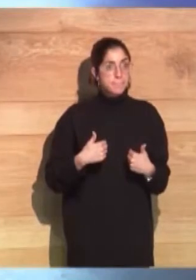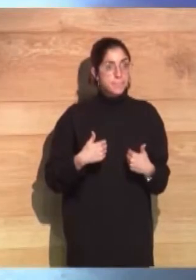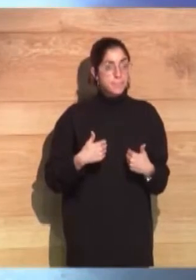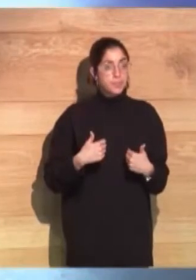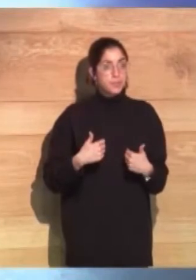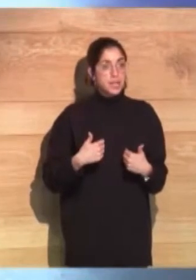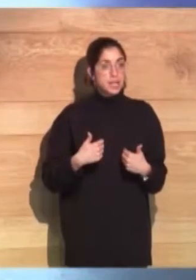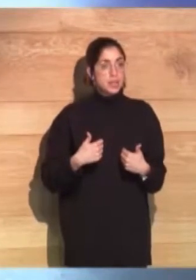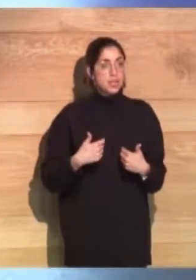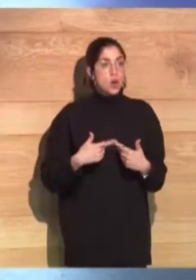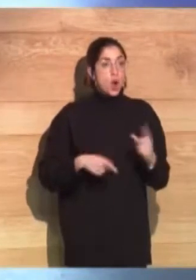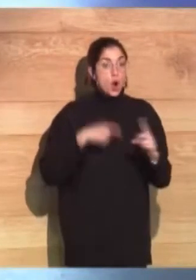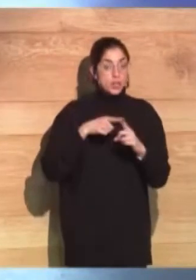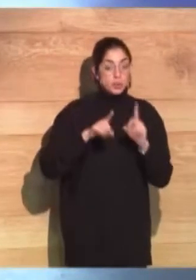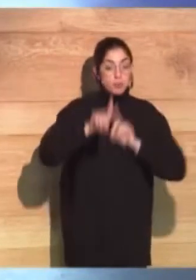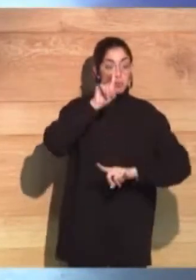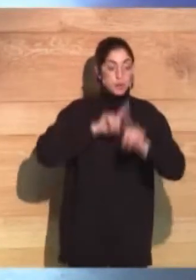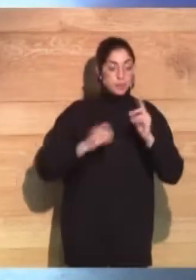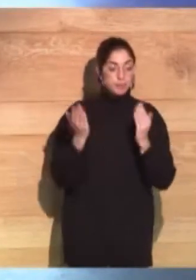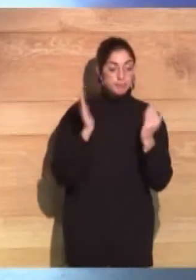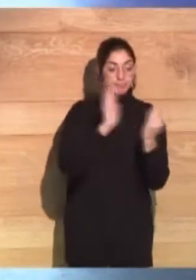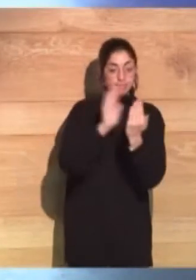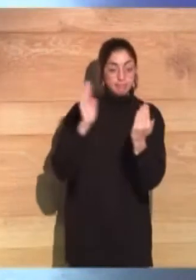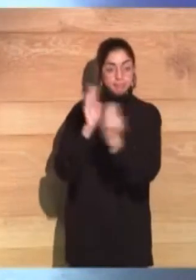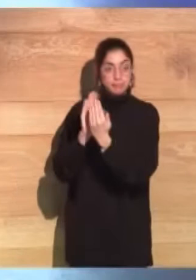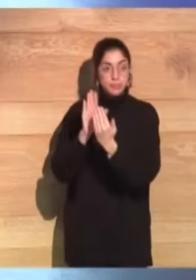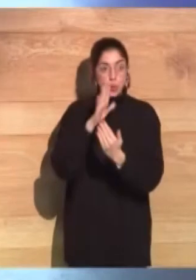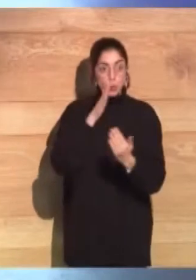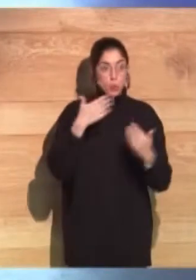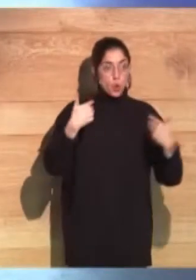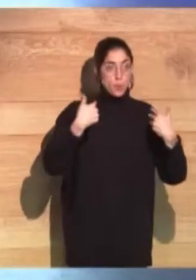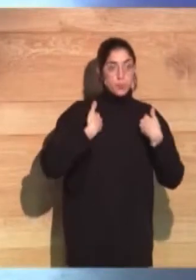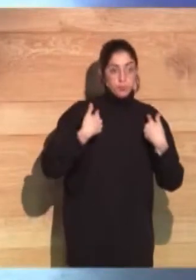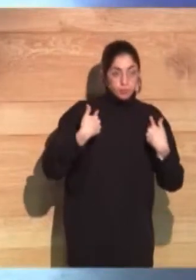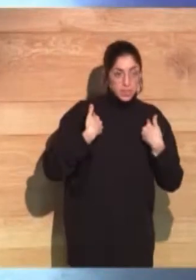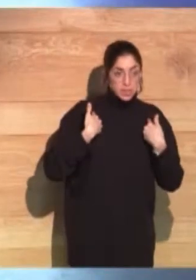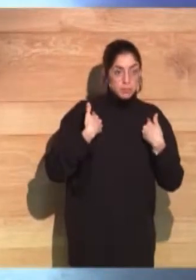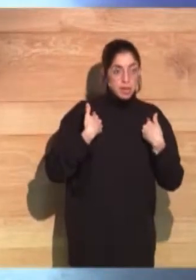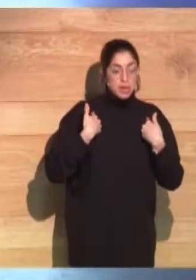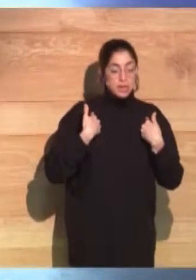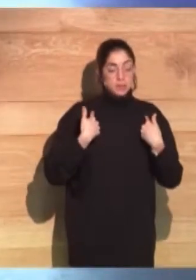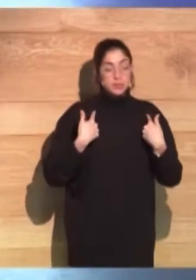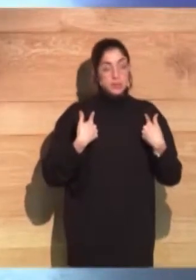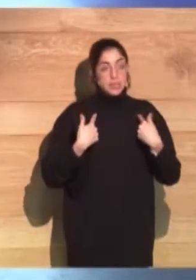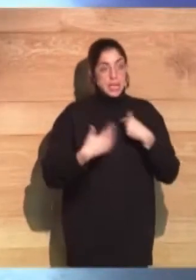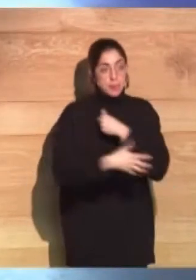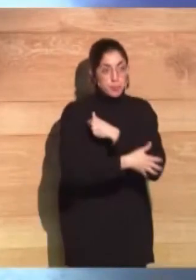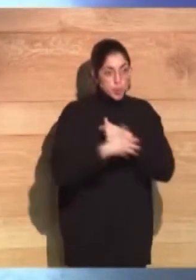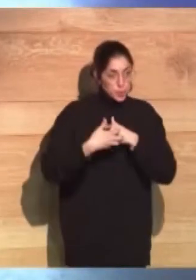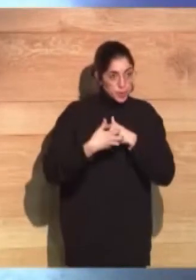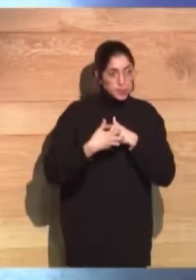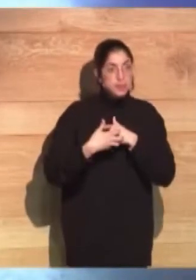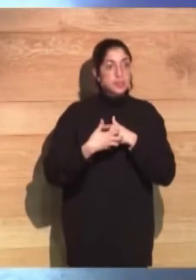aquellos problemas que dan lugar a víctimas que sufren la pobreza, y movilizando la